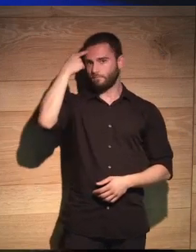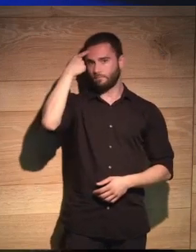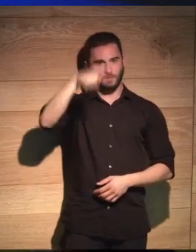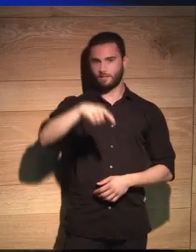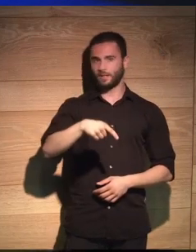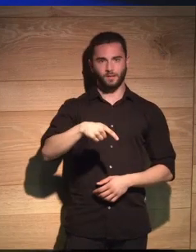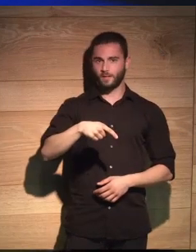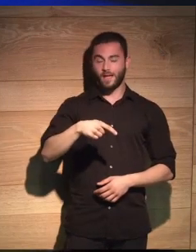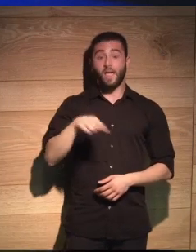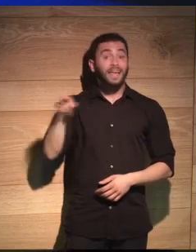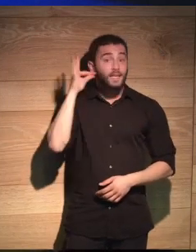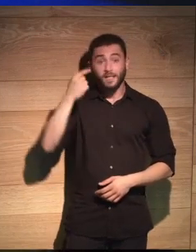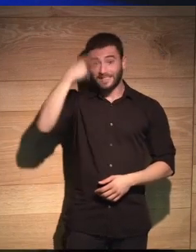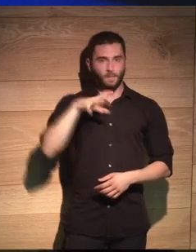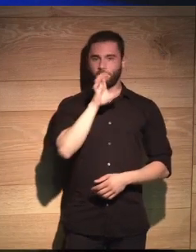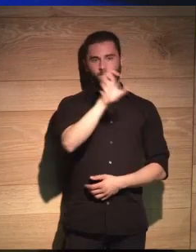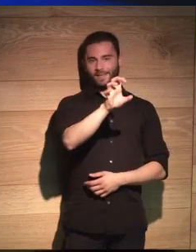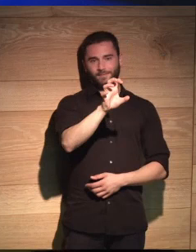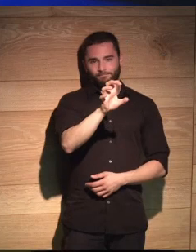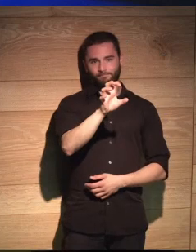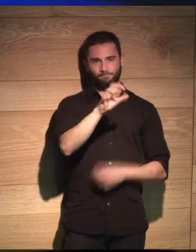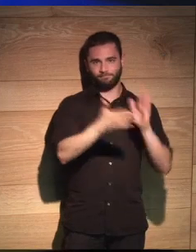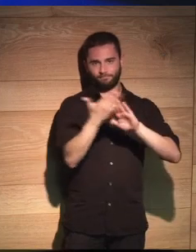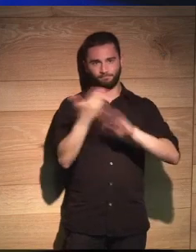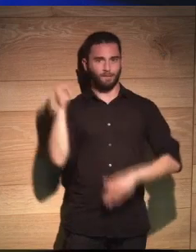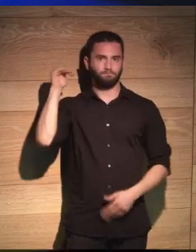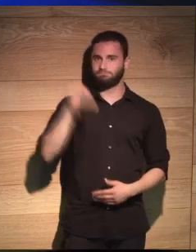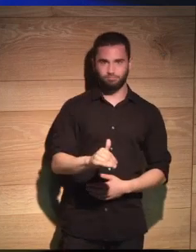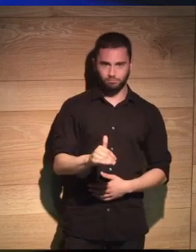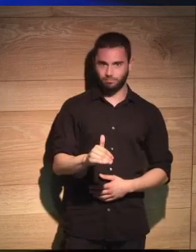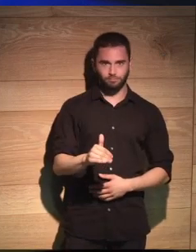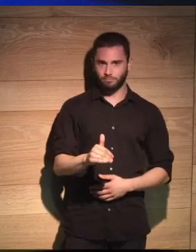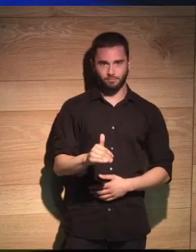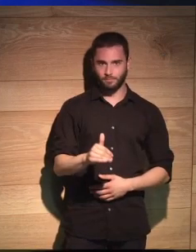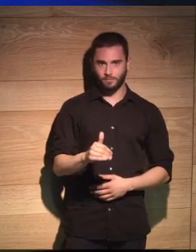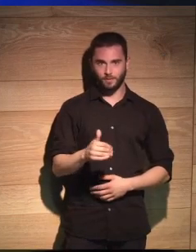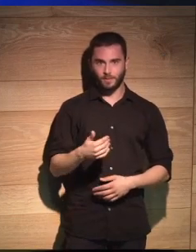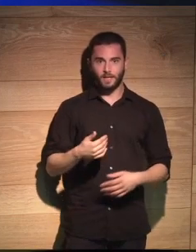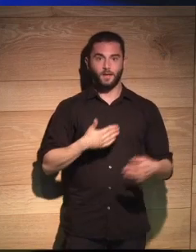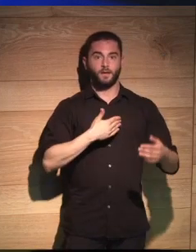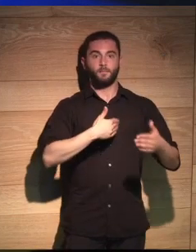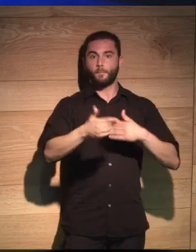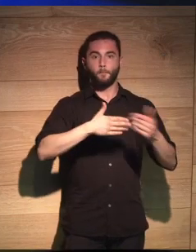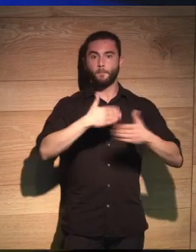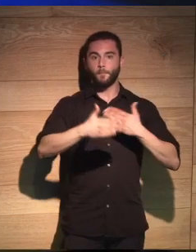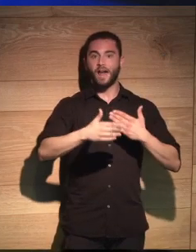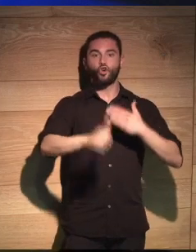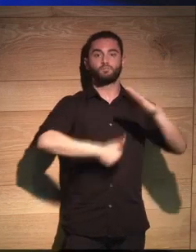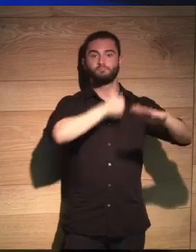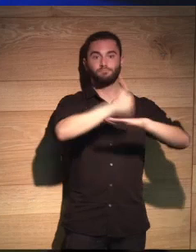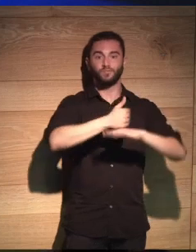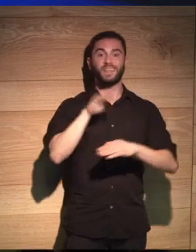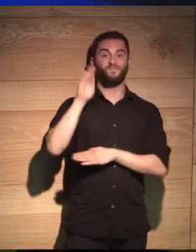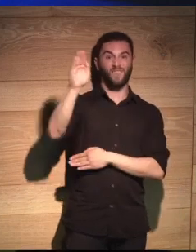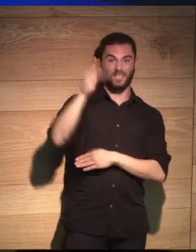de que el país se estaba hundiendo, que estaba quedando a manos del fascismo, ¿no? Y en algún momento